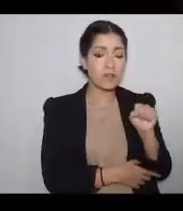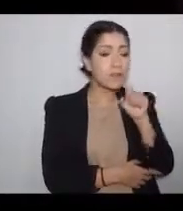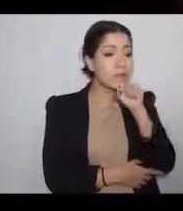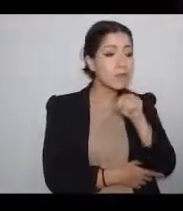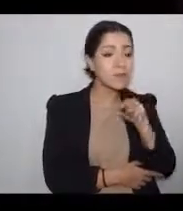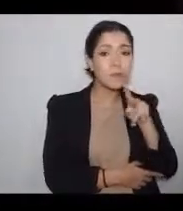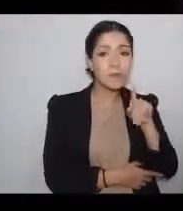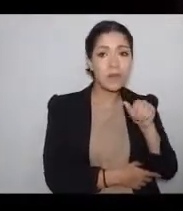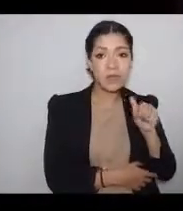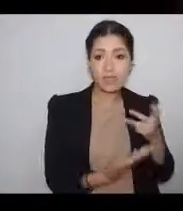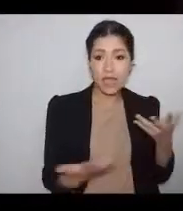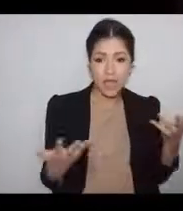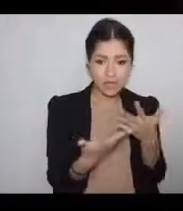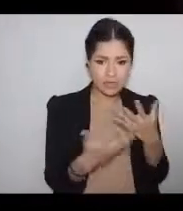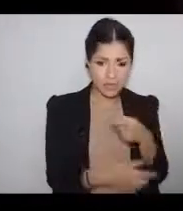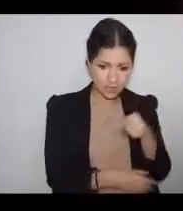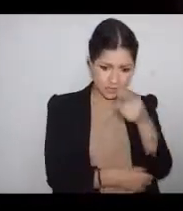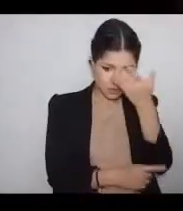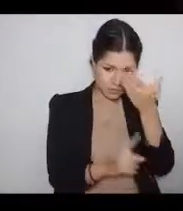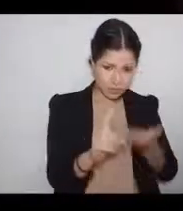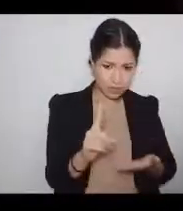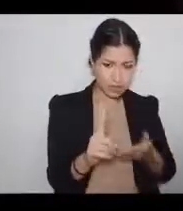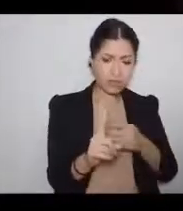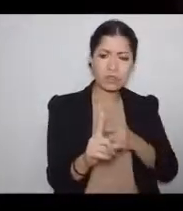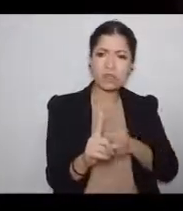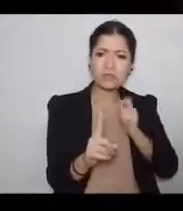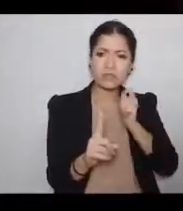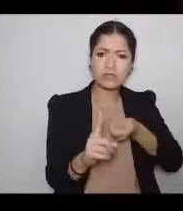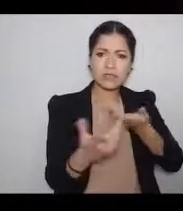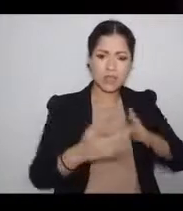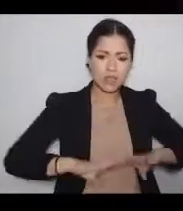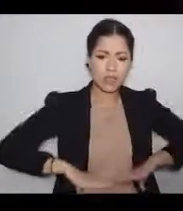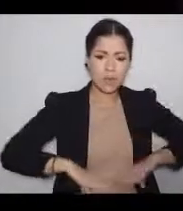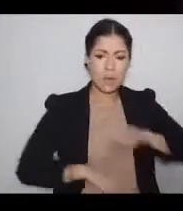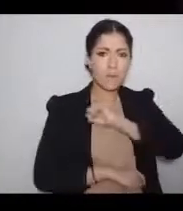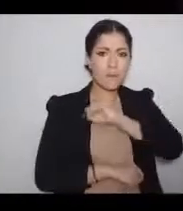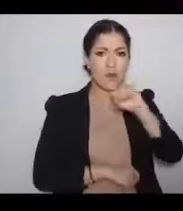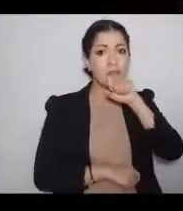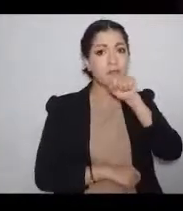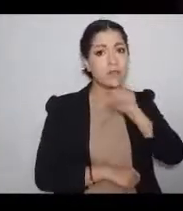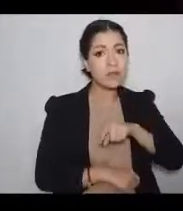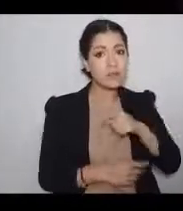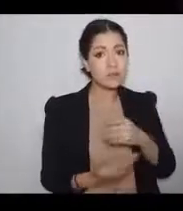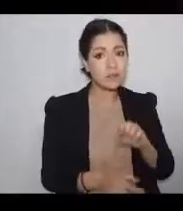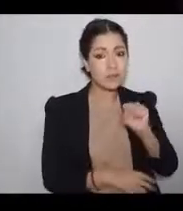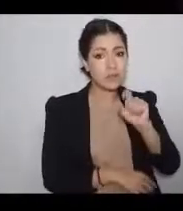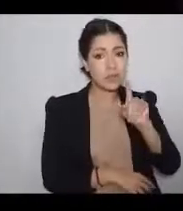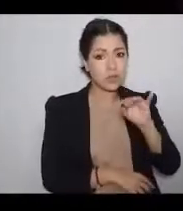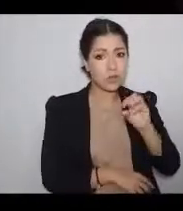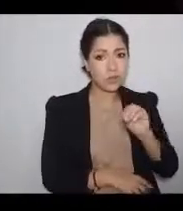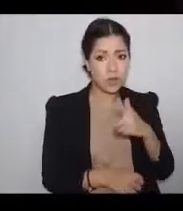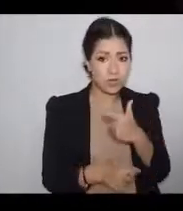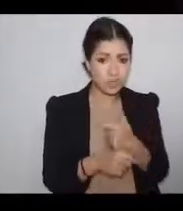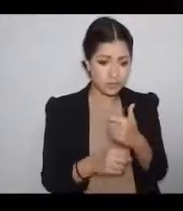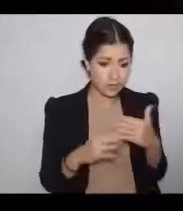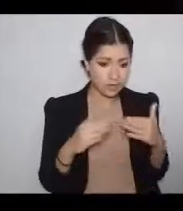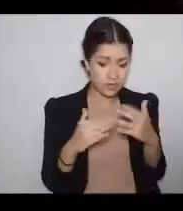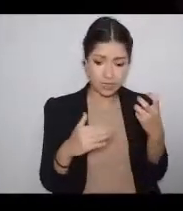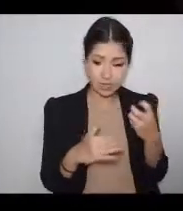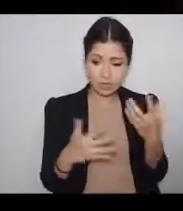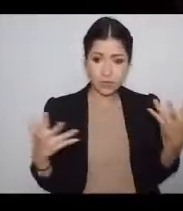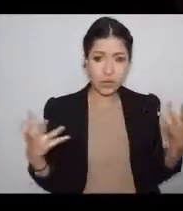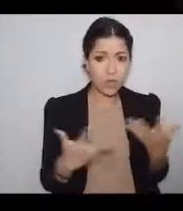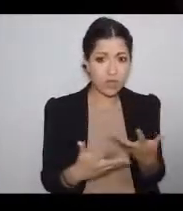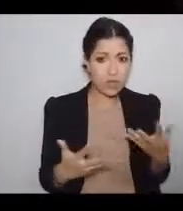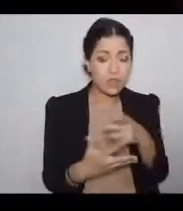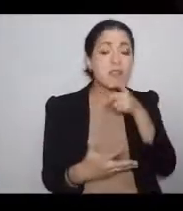malicia. Júpiter, muy cerca del Sol, lo hizo pobre. Tenía Saturno en la séptima casa y eso lo llevó a las armas de fuego.